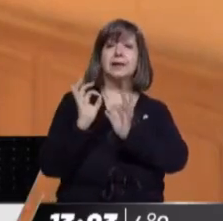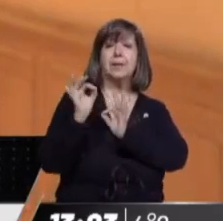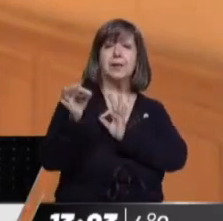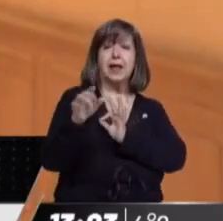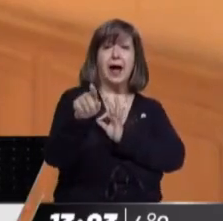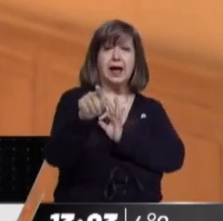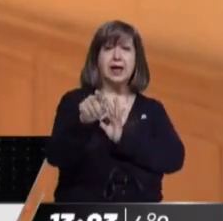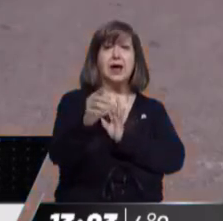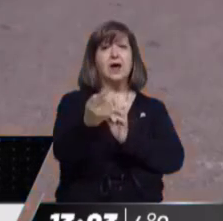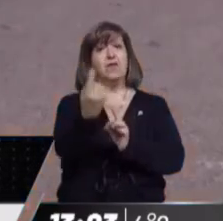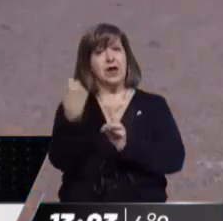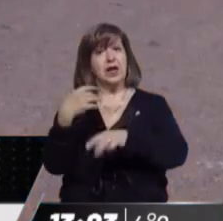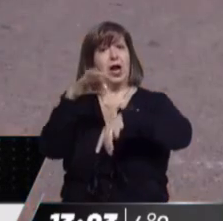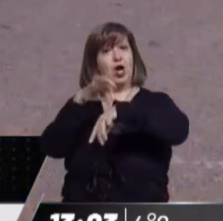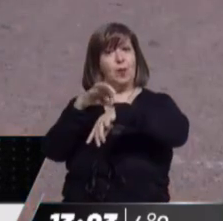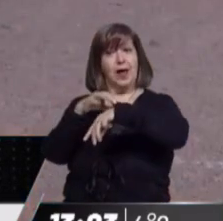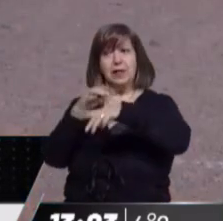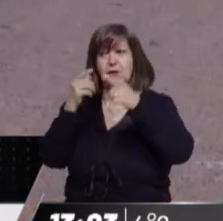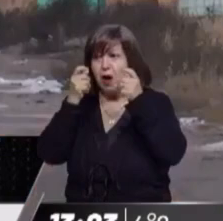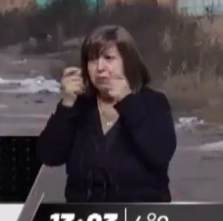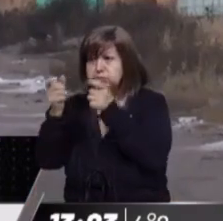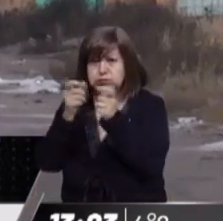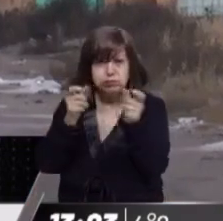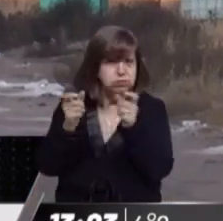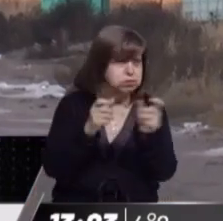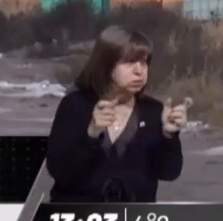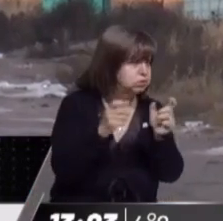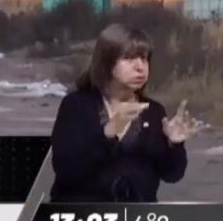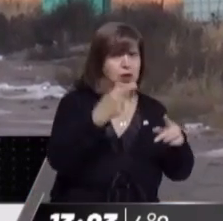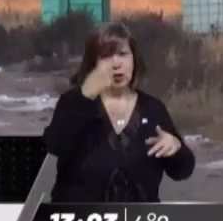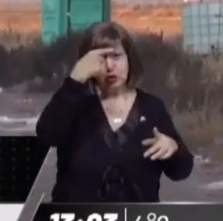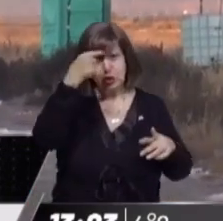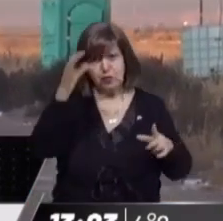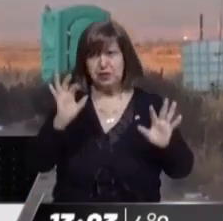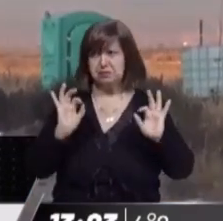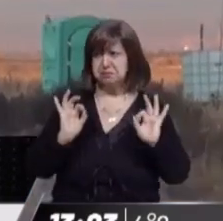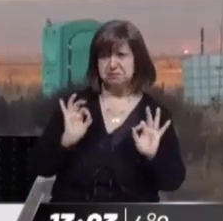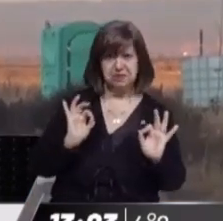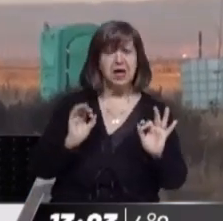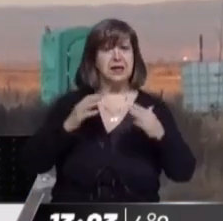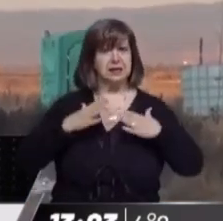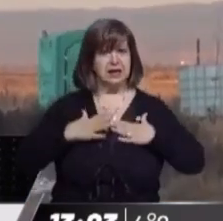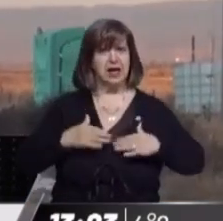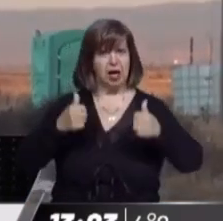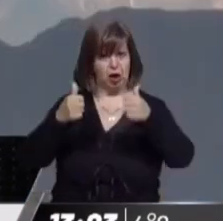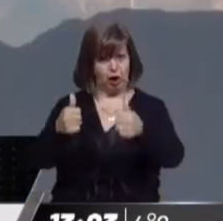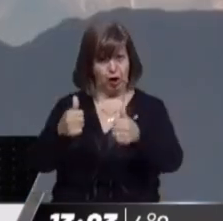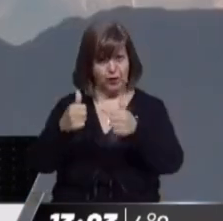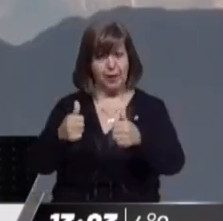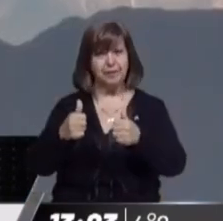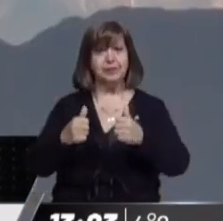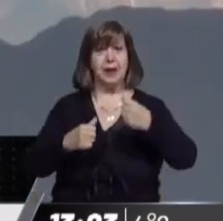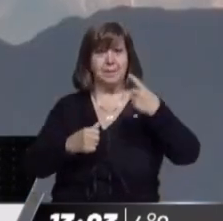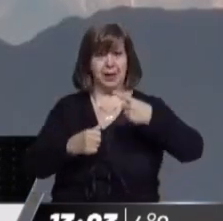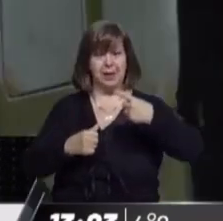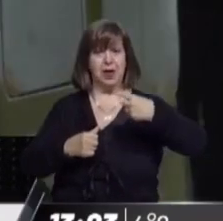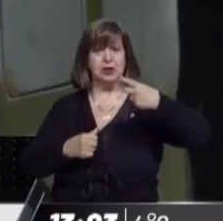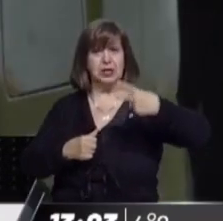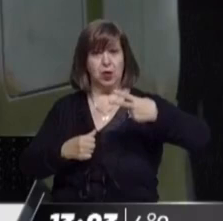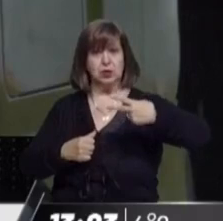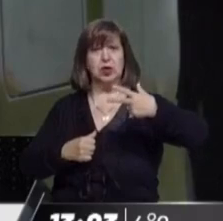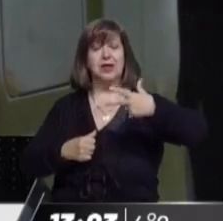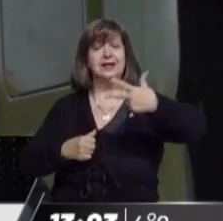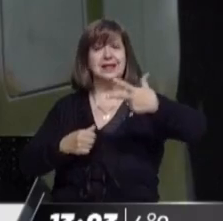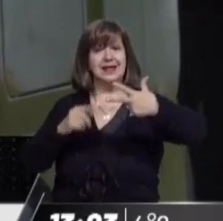visitas sanitarias para controlar que esté todo ok. Inmediatamente que se cerró el tercer escalón, se hizo corte de